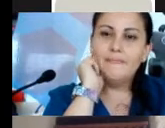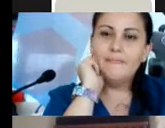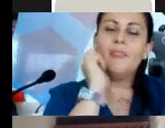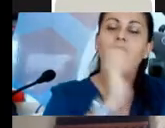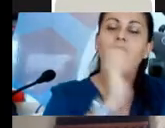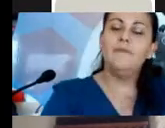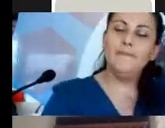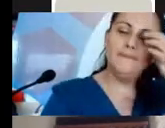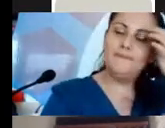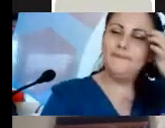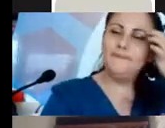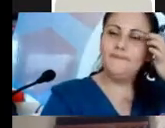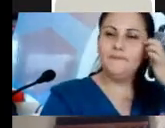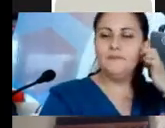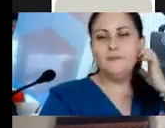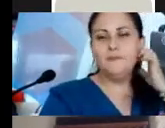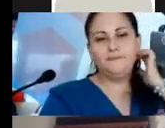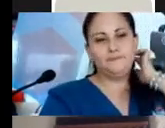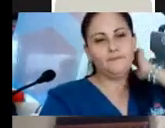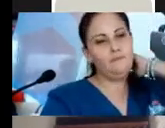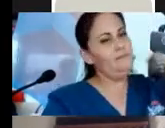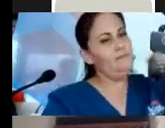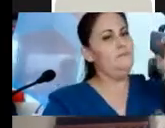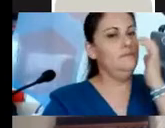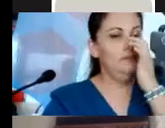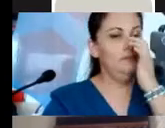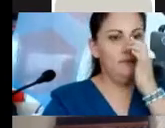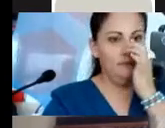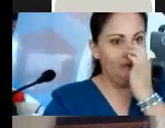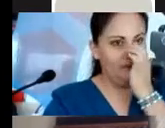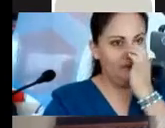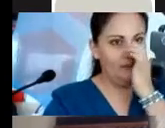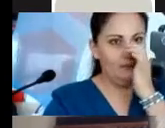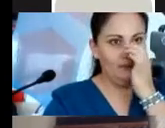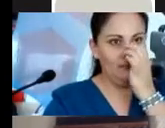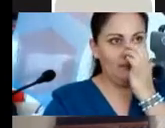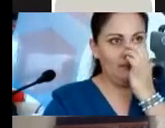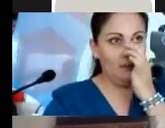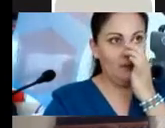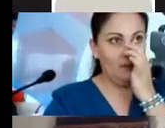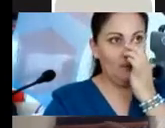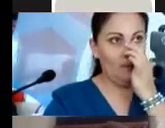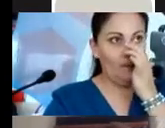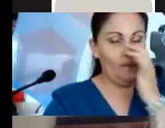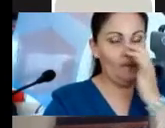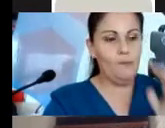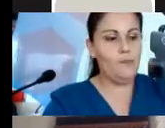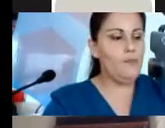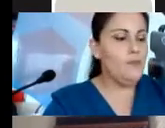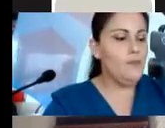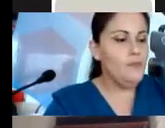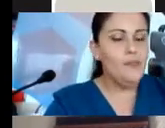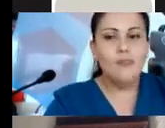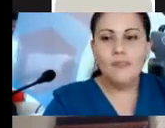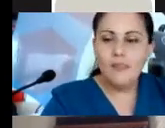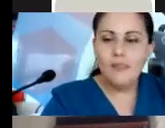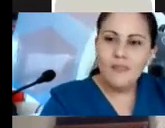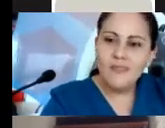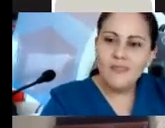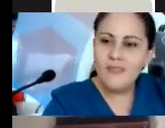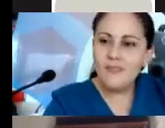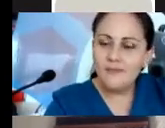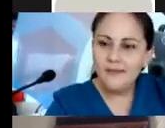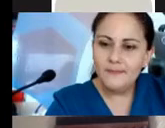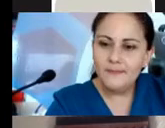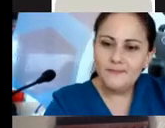espaldar del paciente. Y recordemos, cuanto más profundo el cojín, cuanto más a la medida del paciente, menor